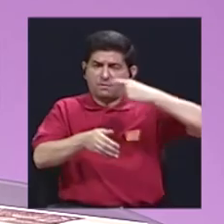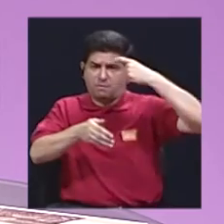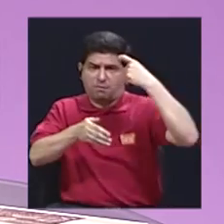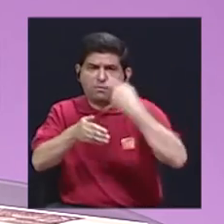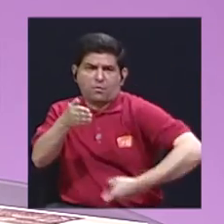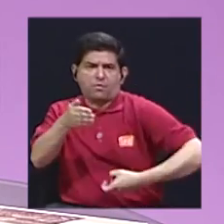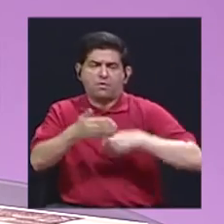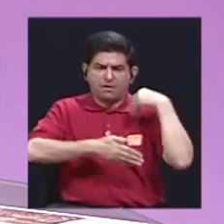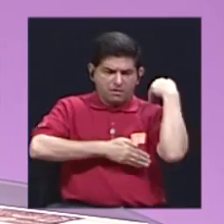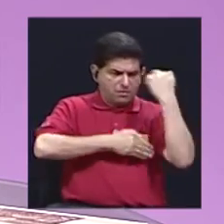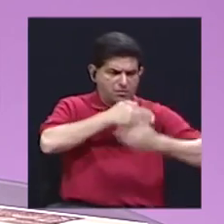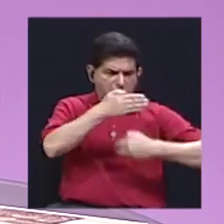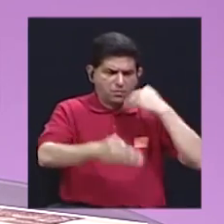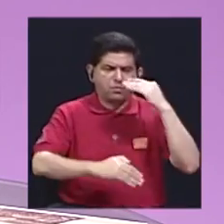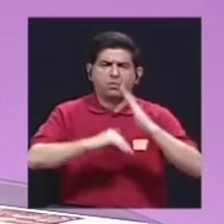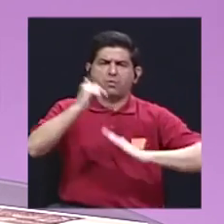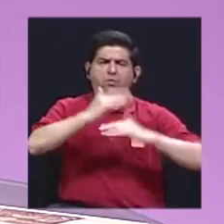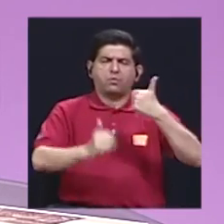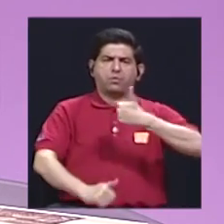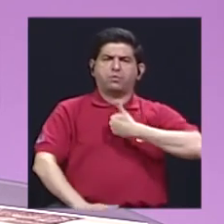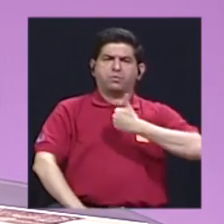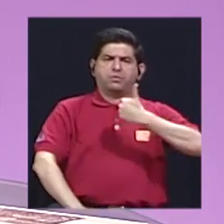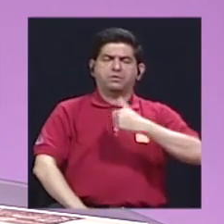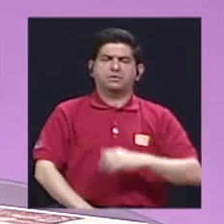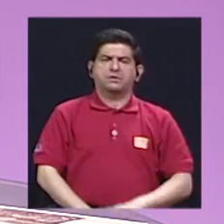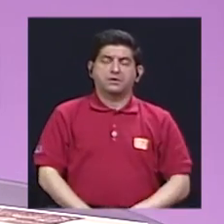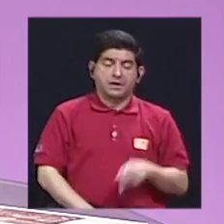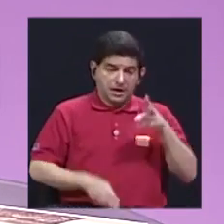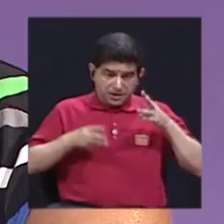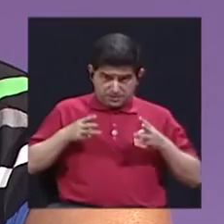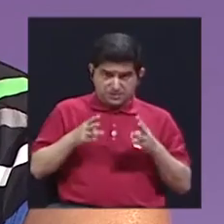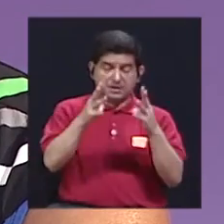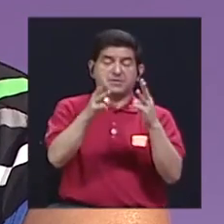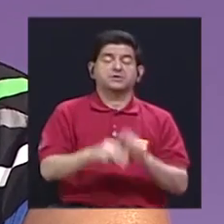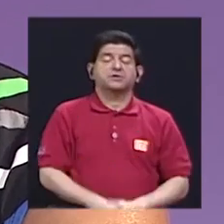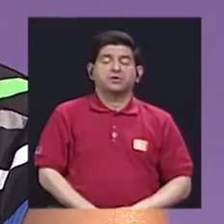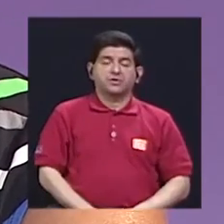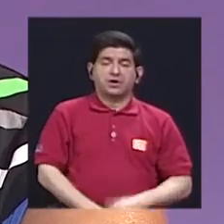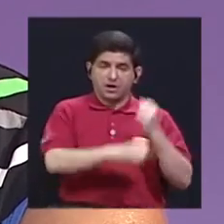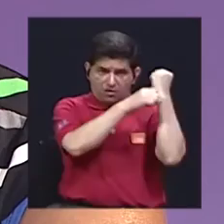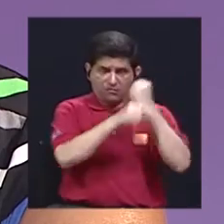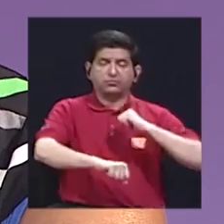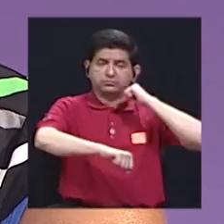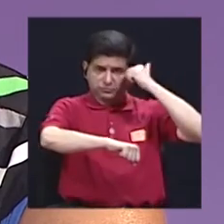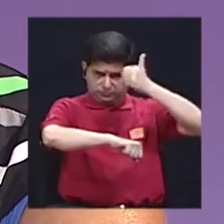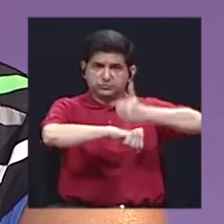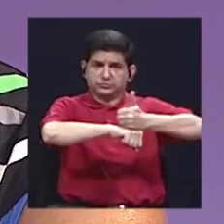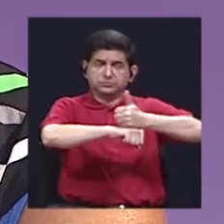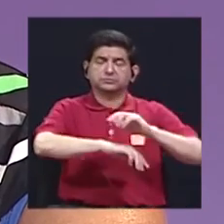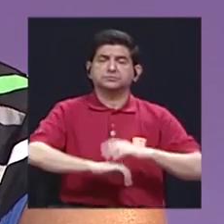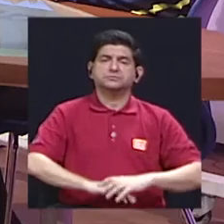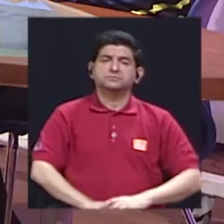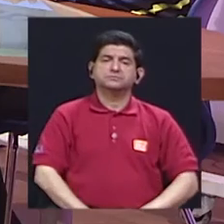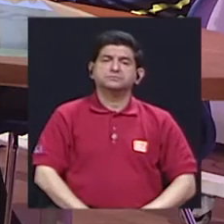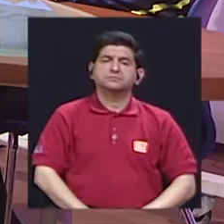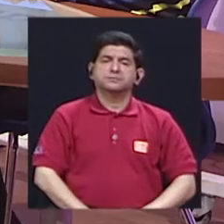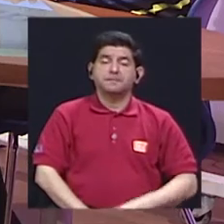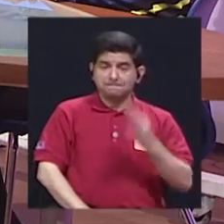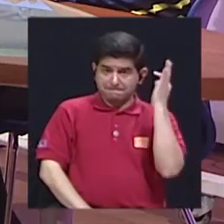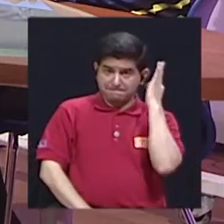en el proceso de autoconstrucción que es metodología que fue pro y implementa y